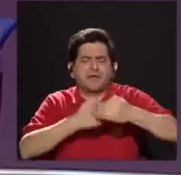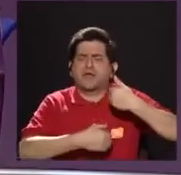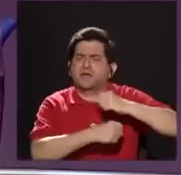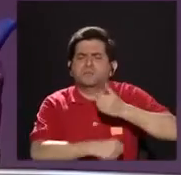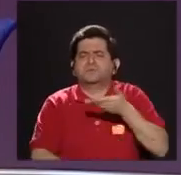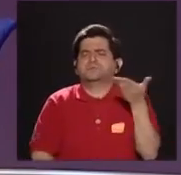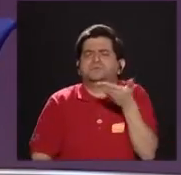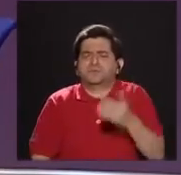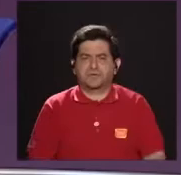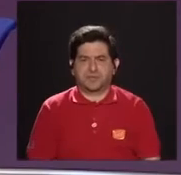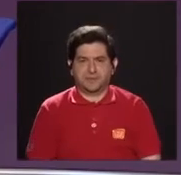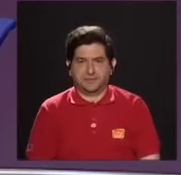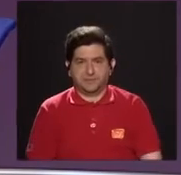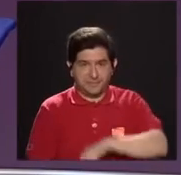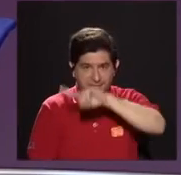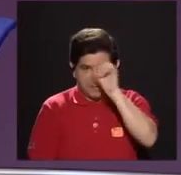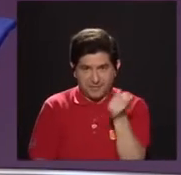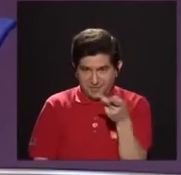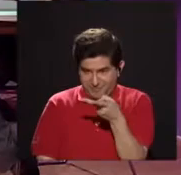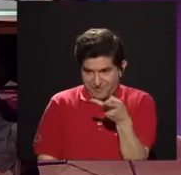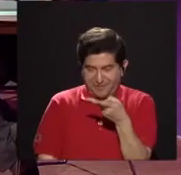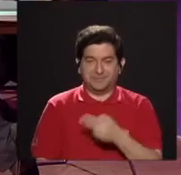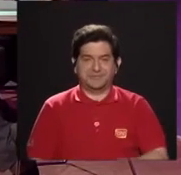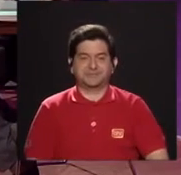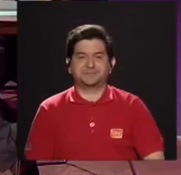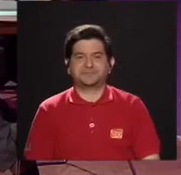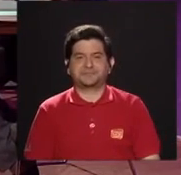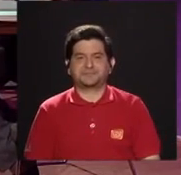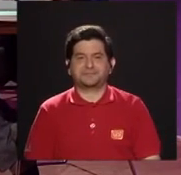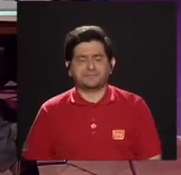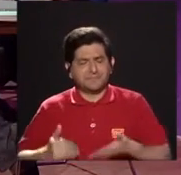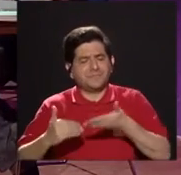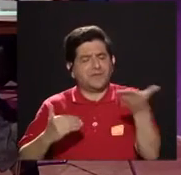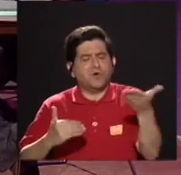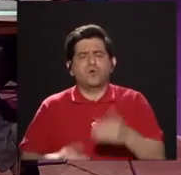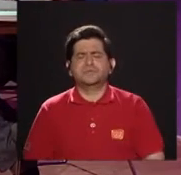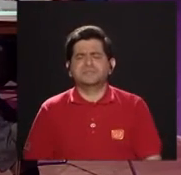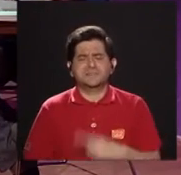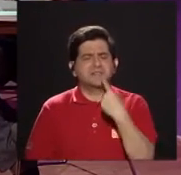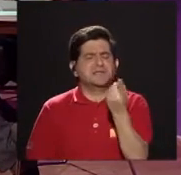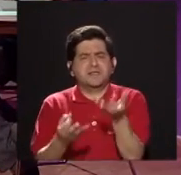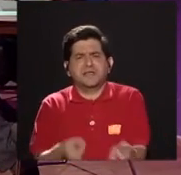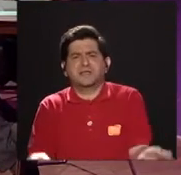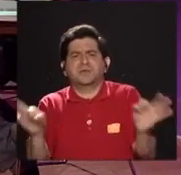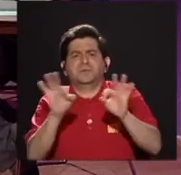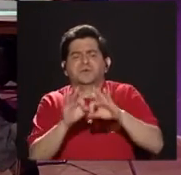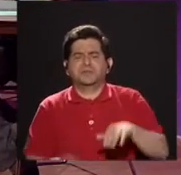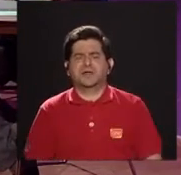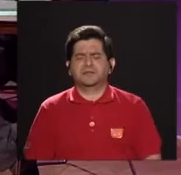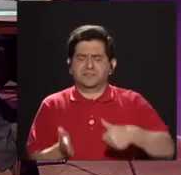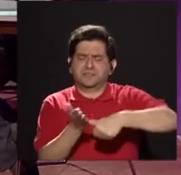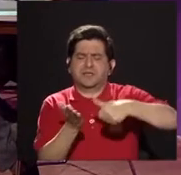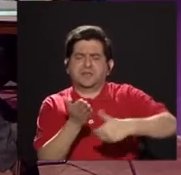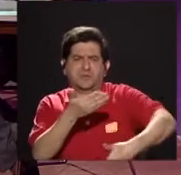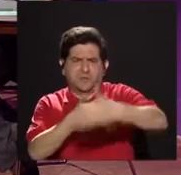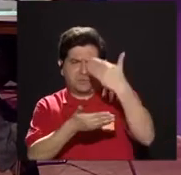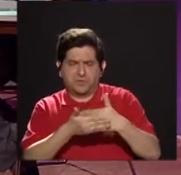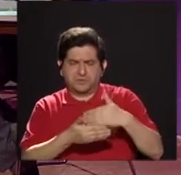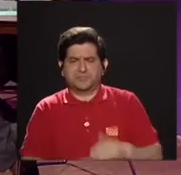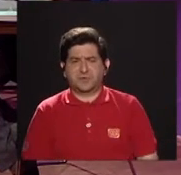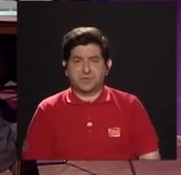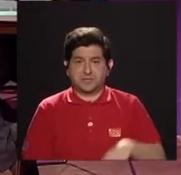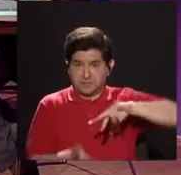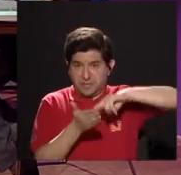municipal? Pero la pregunta se las hago a ustedes. ¿Qué elementos a destacar de estas elecciones recién pasadas en las